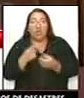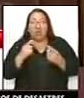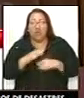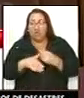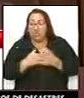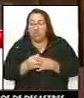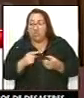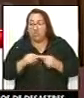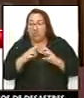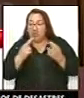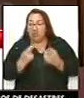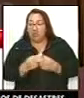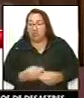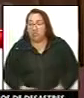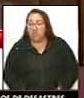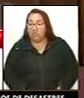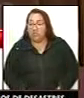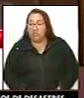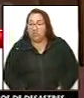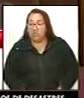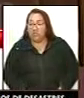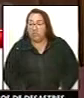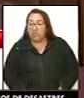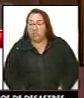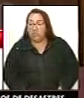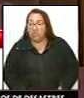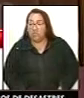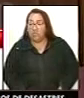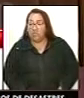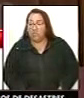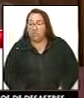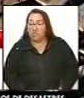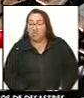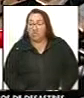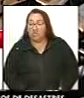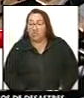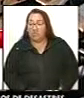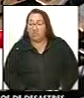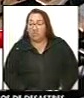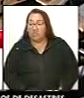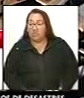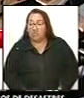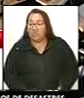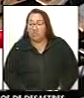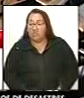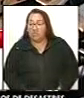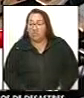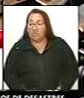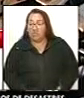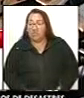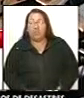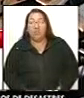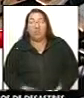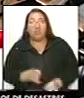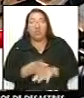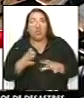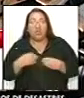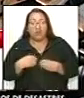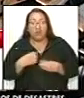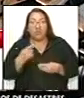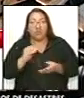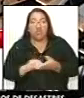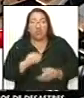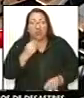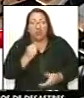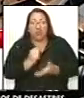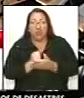adoptados en la presente sesión. Los señores congresistas que estén a favor, sírvanse levantar la mano. Los que estén en contra, los que se abstengan, ha sido